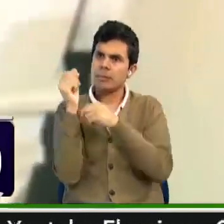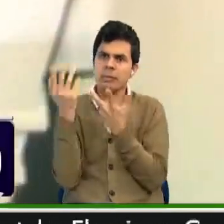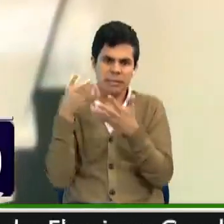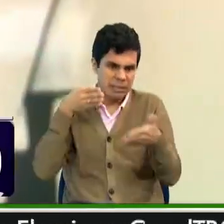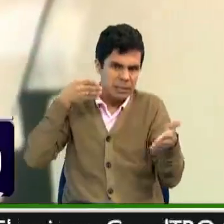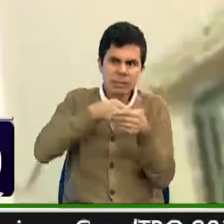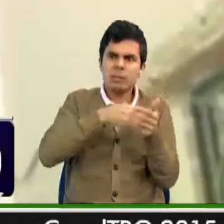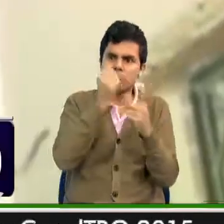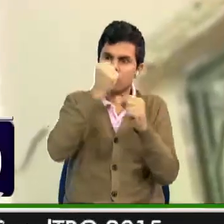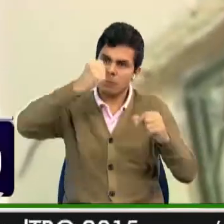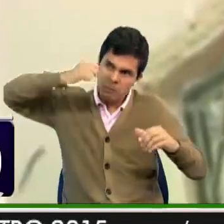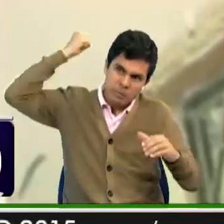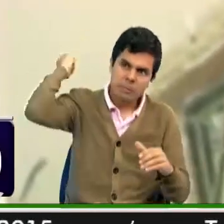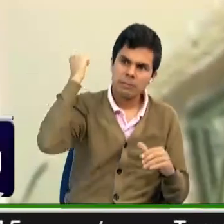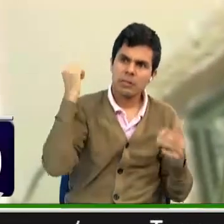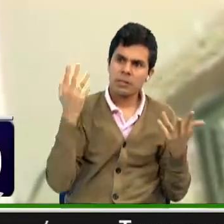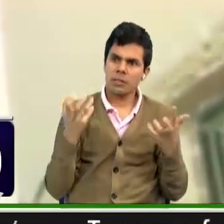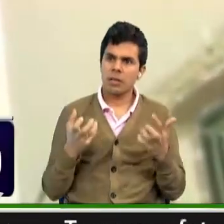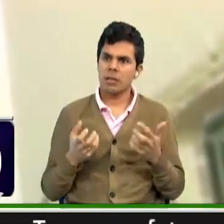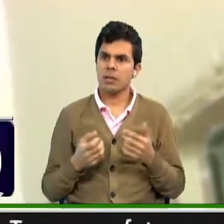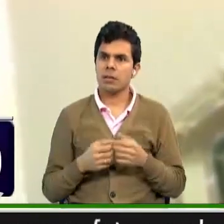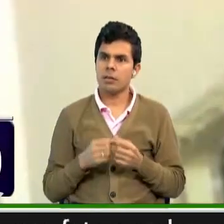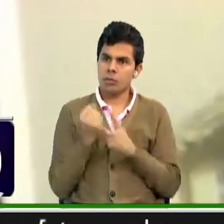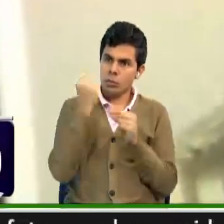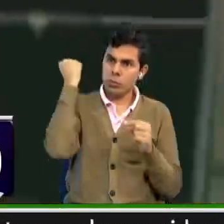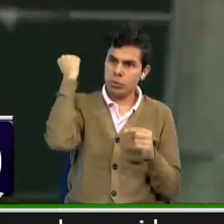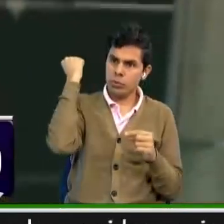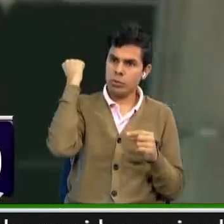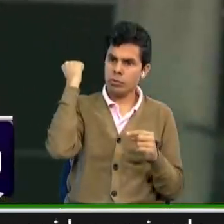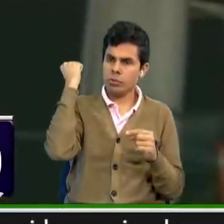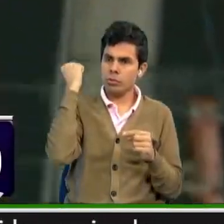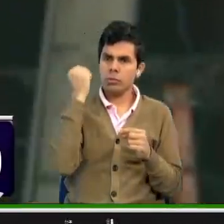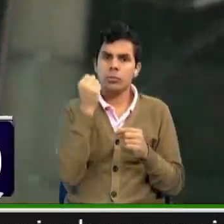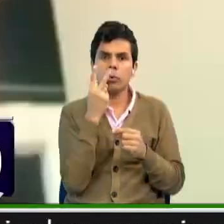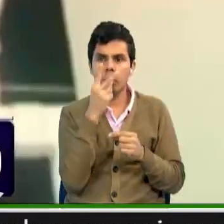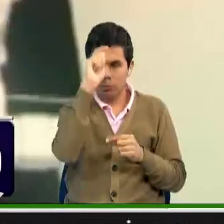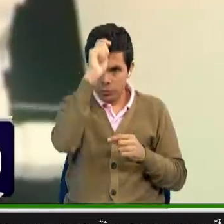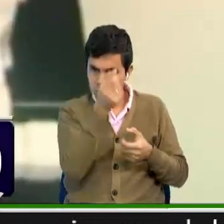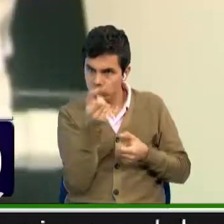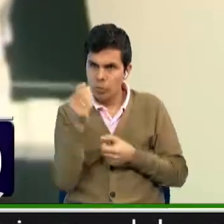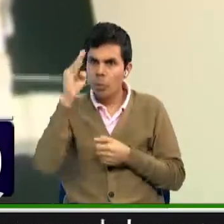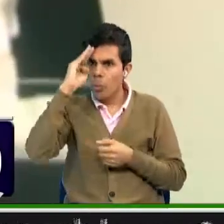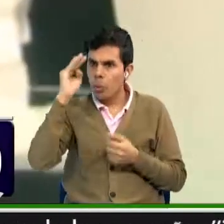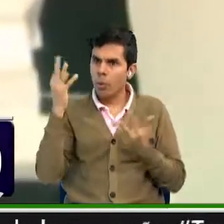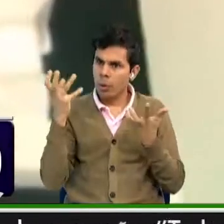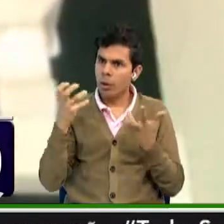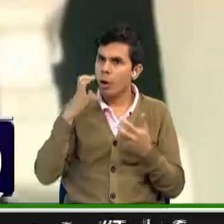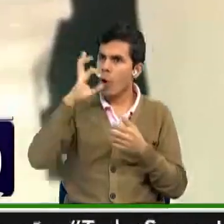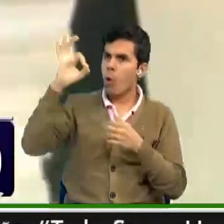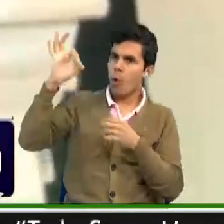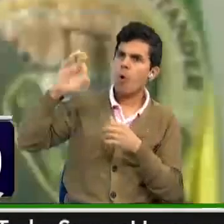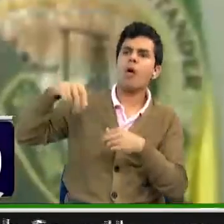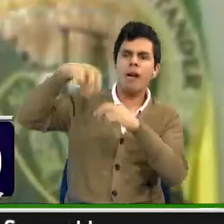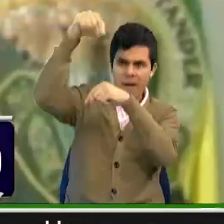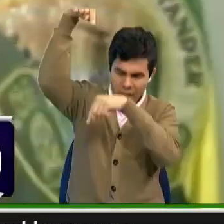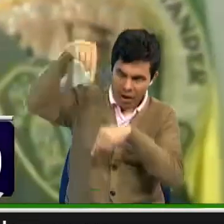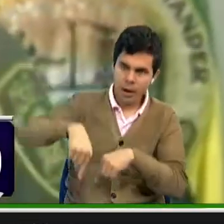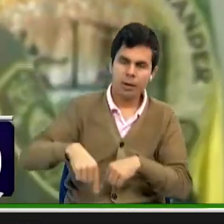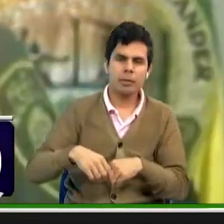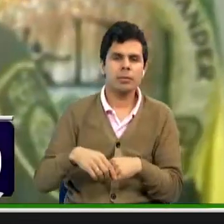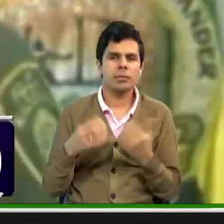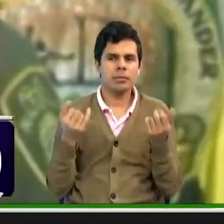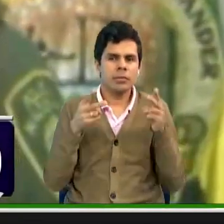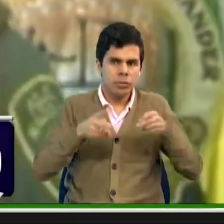los señores con un cuchillo. Cargaba dos cuchillos. Por varias horas, bomberos y agentes de la policía intentaron que el sujeto descendiera. La